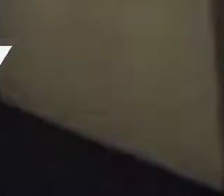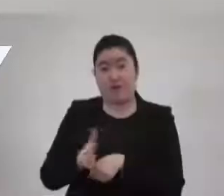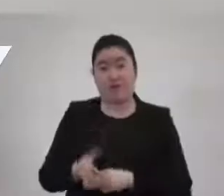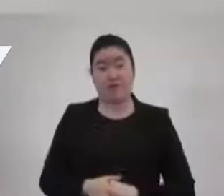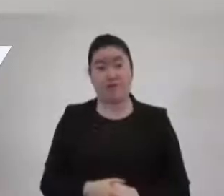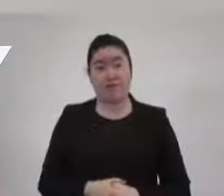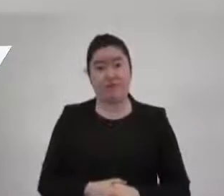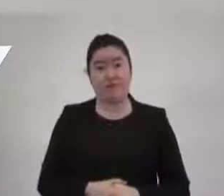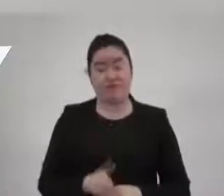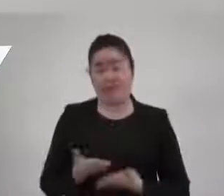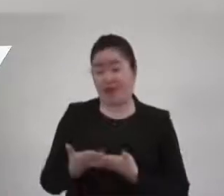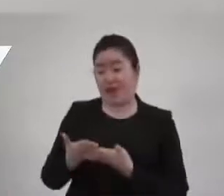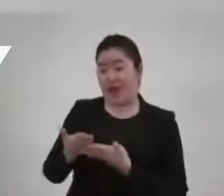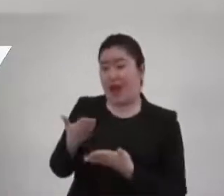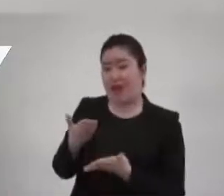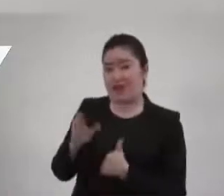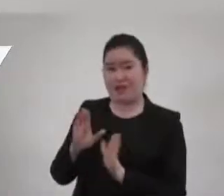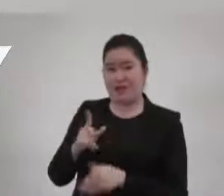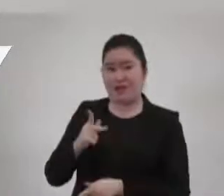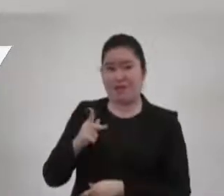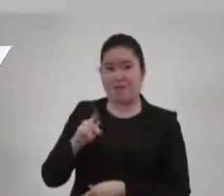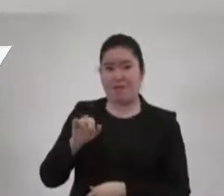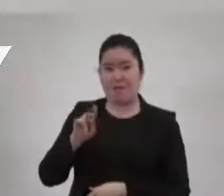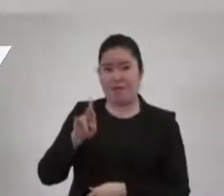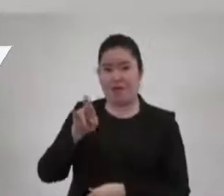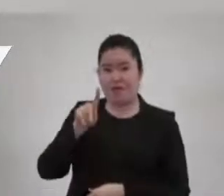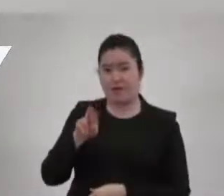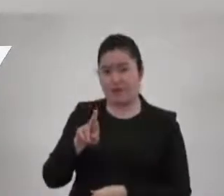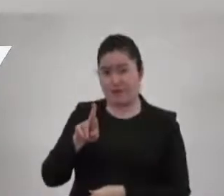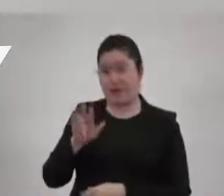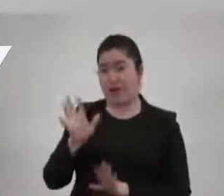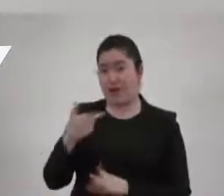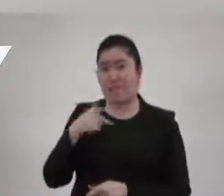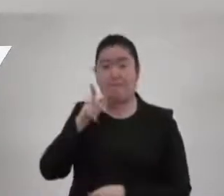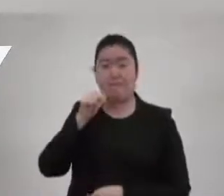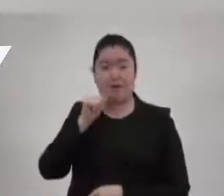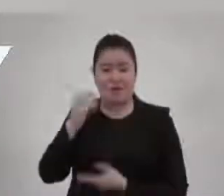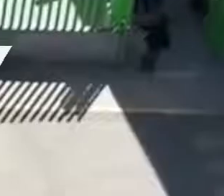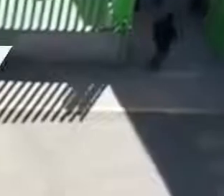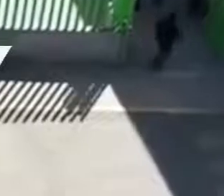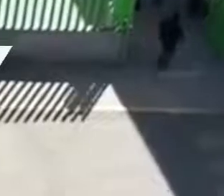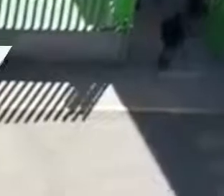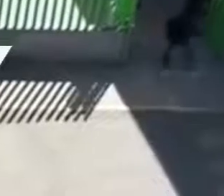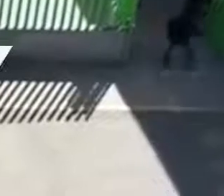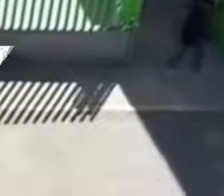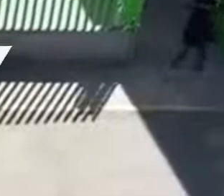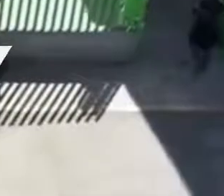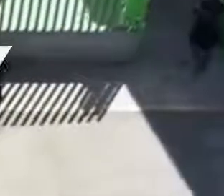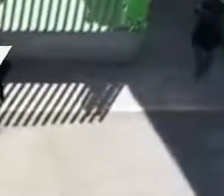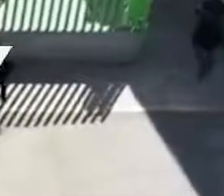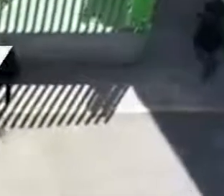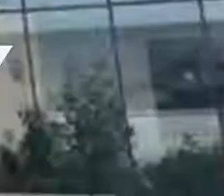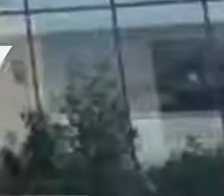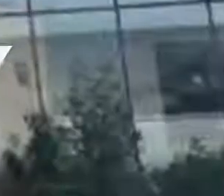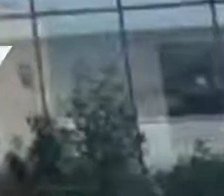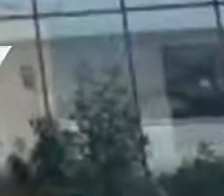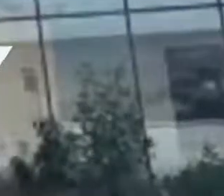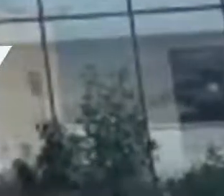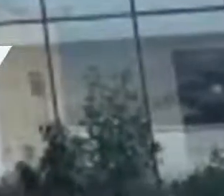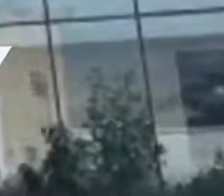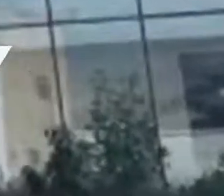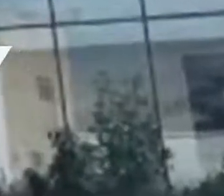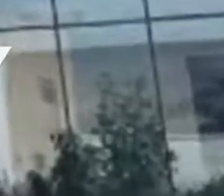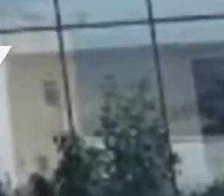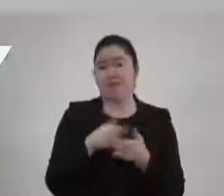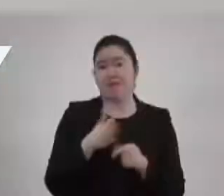Pardo, anunció un recorrido por el predio para supervisar el arranque. Apuntó que junto con el Hospital General de Topilejo y el Hospital de la Pastora en Tlalpan